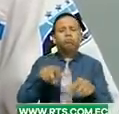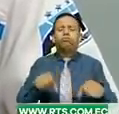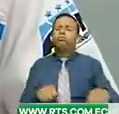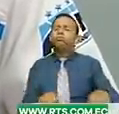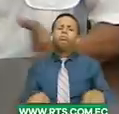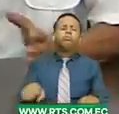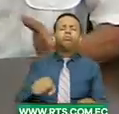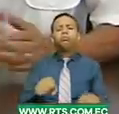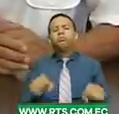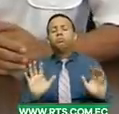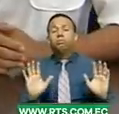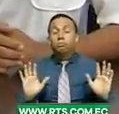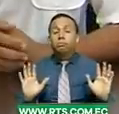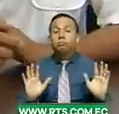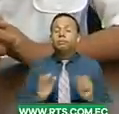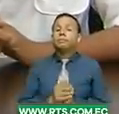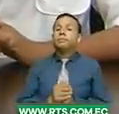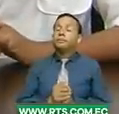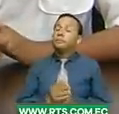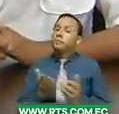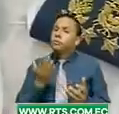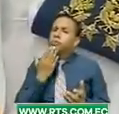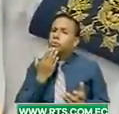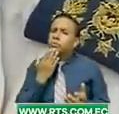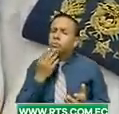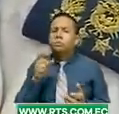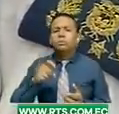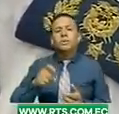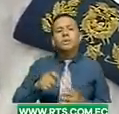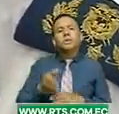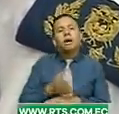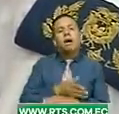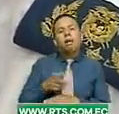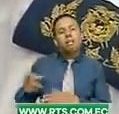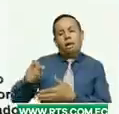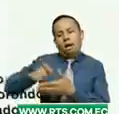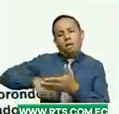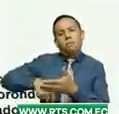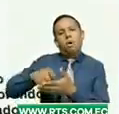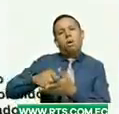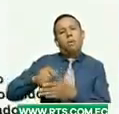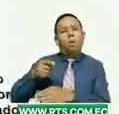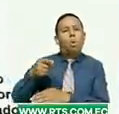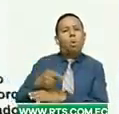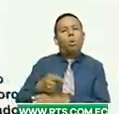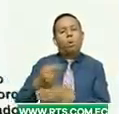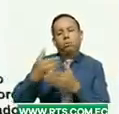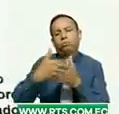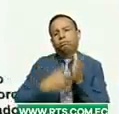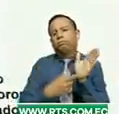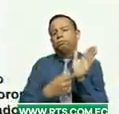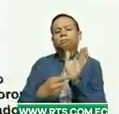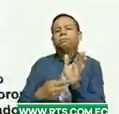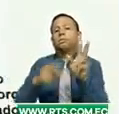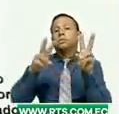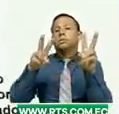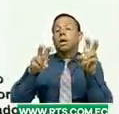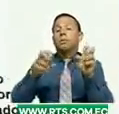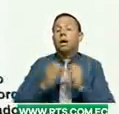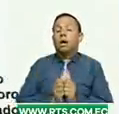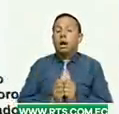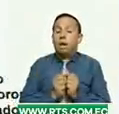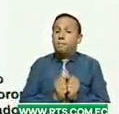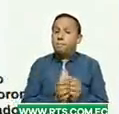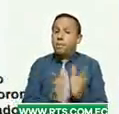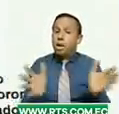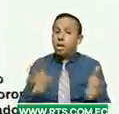la resolución. Para aquello se necesita aprobar una ordenanza municipal que amplíe el horario de prohibición de dos personas del